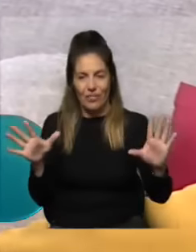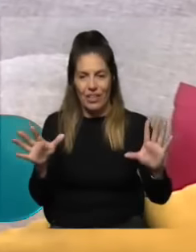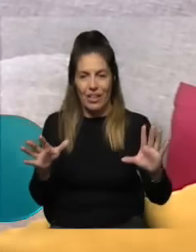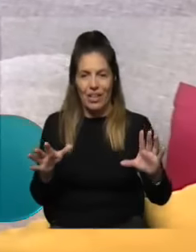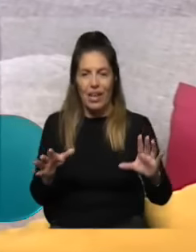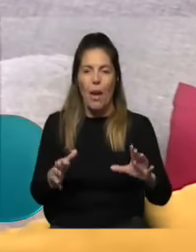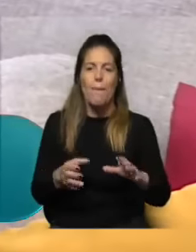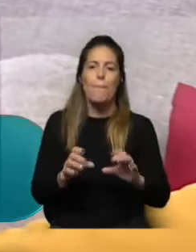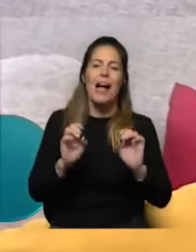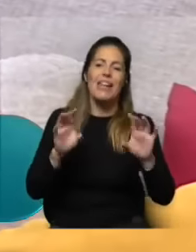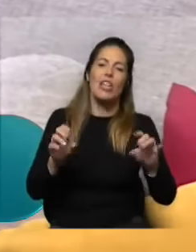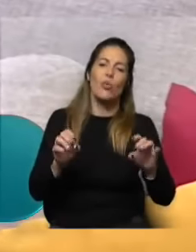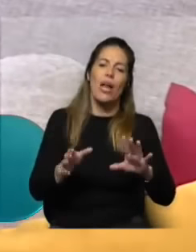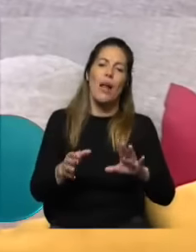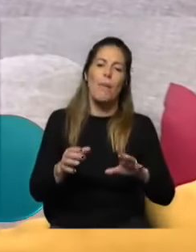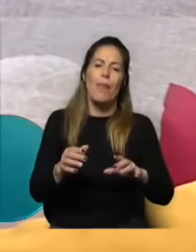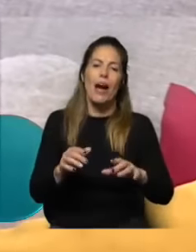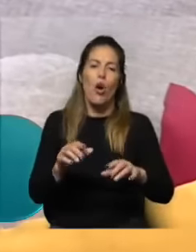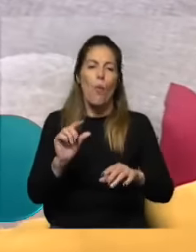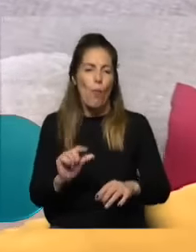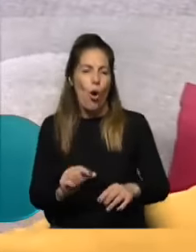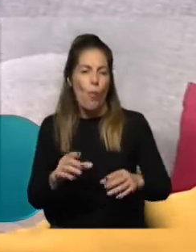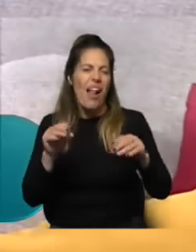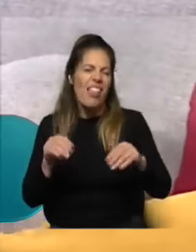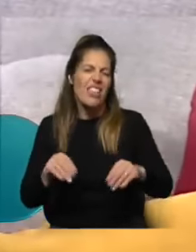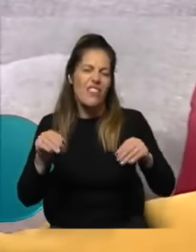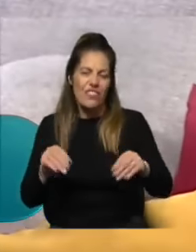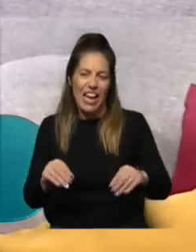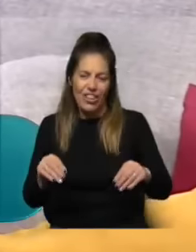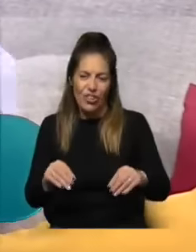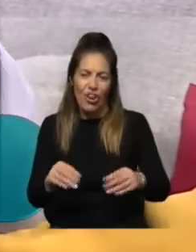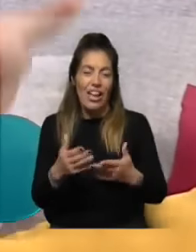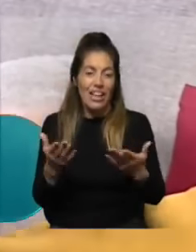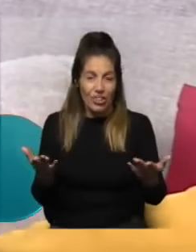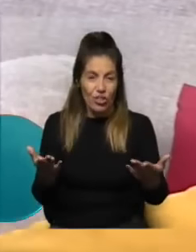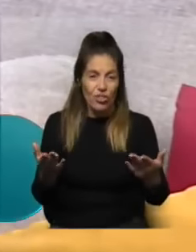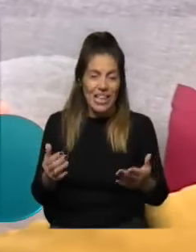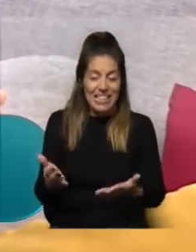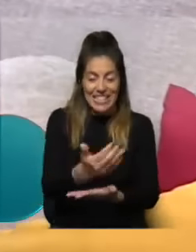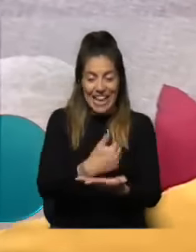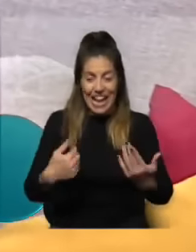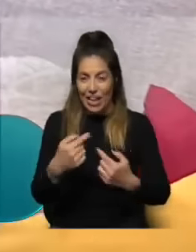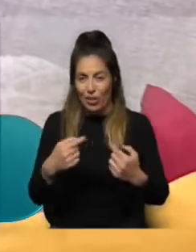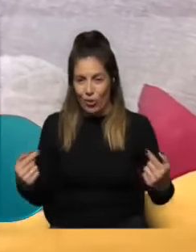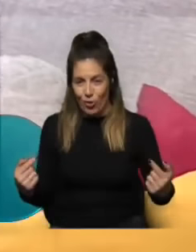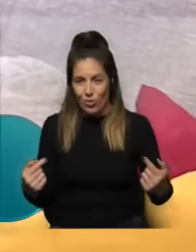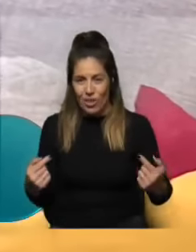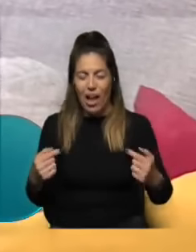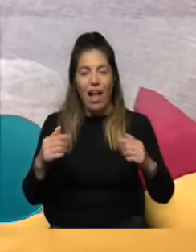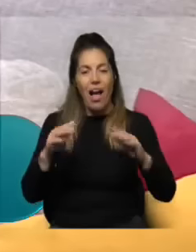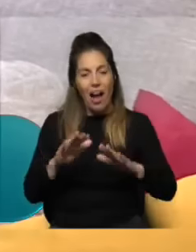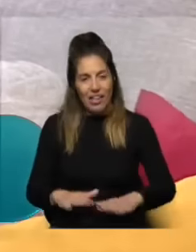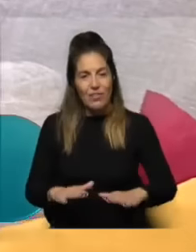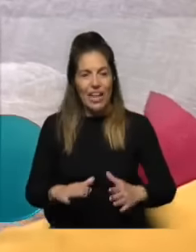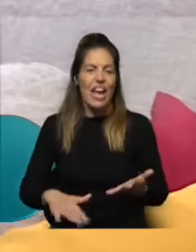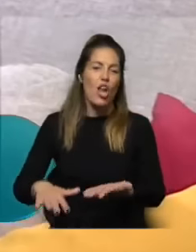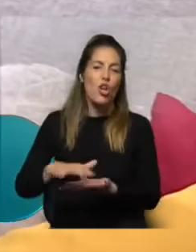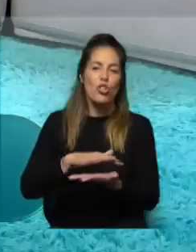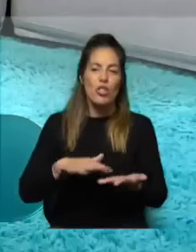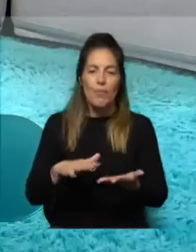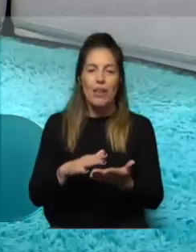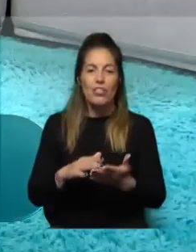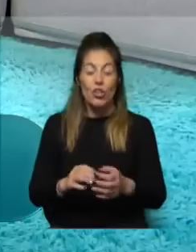fresco, más minimalista. Liviano. Más liviano, esa es la palabra. Entonces, el quitar cosas aliviana los espacios y los ambientes. Y atención